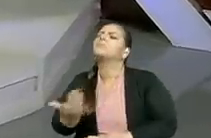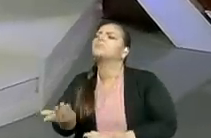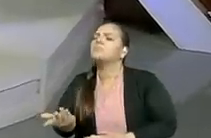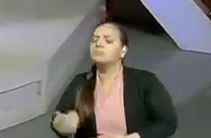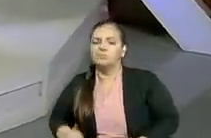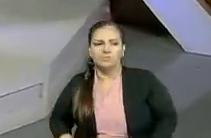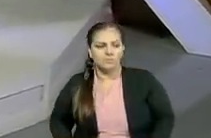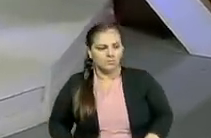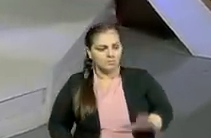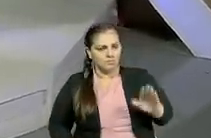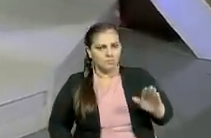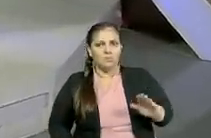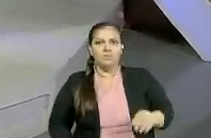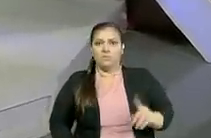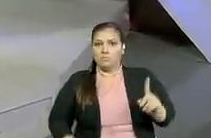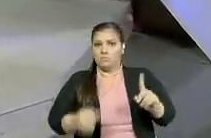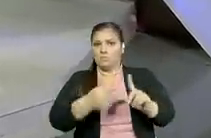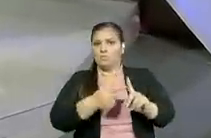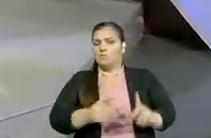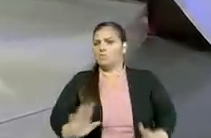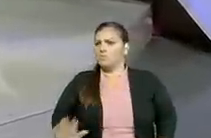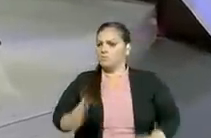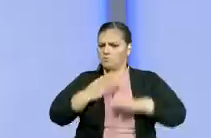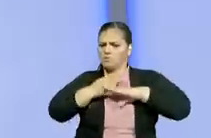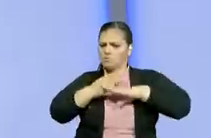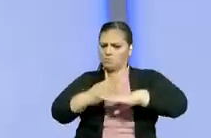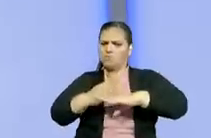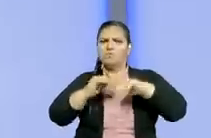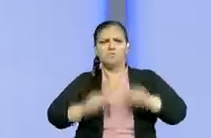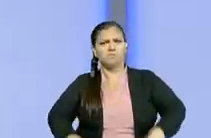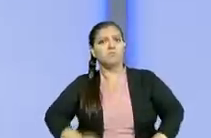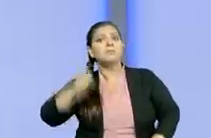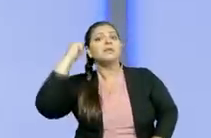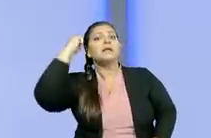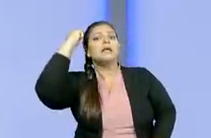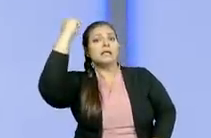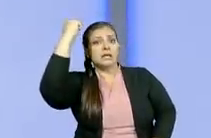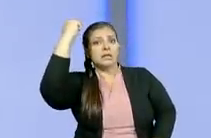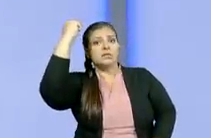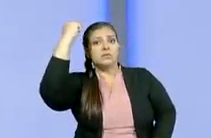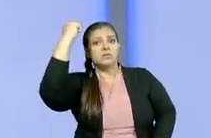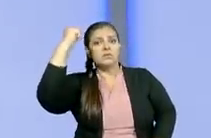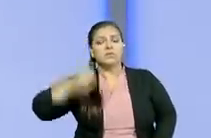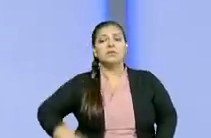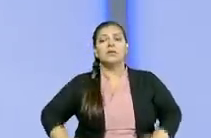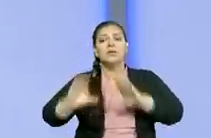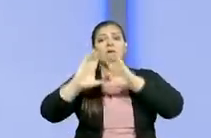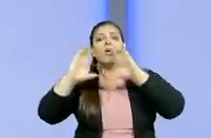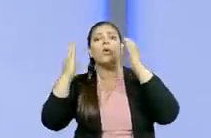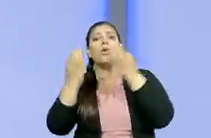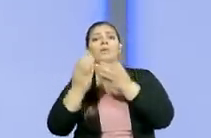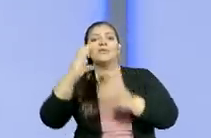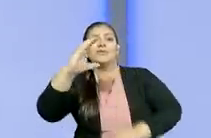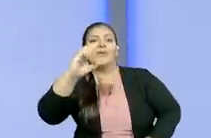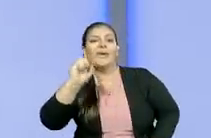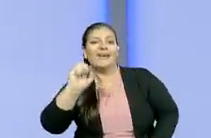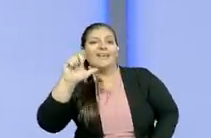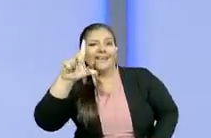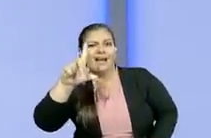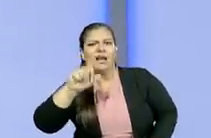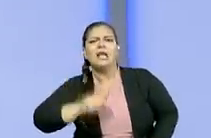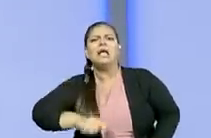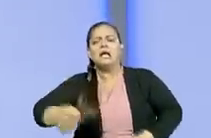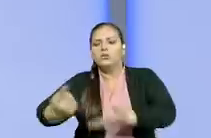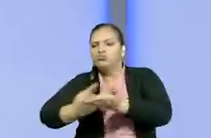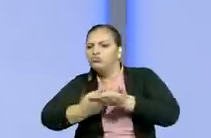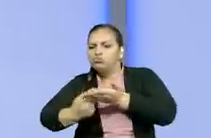asambleísta? Tomemos en cuenta que la asambleísta también tiene perfecto derecho a defenderse al debido proceso administrativo en el CAL.